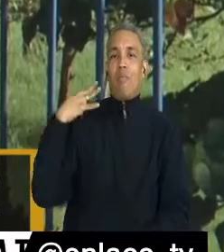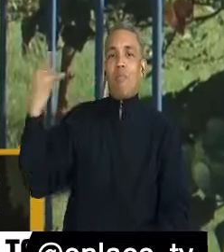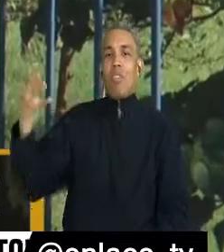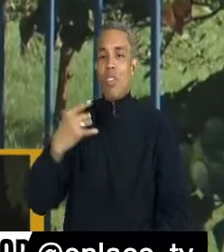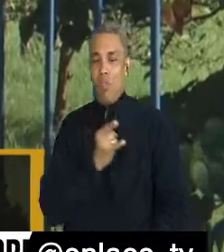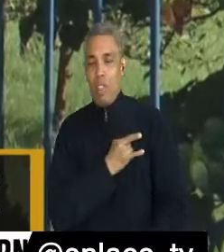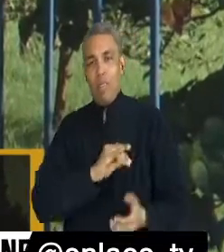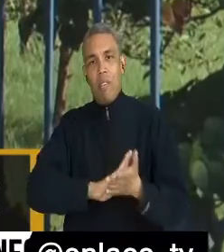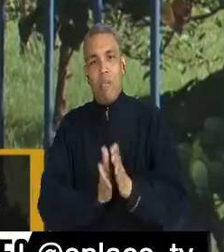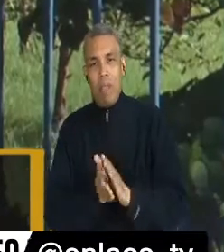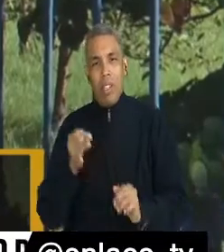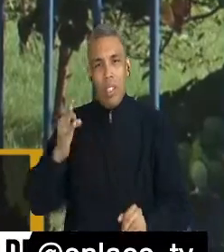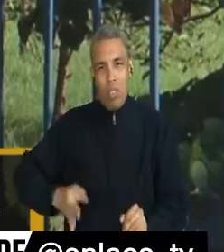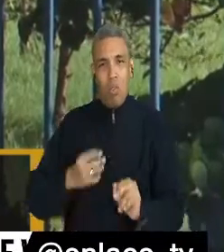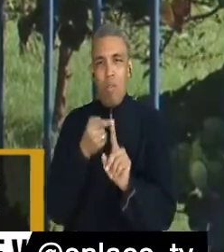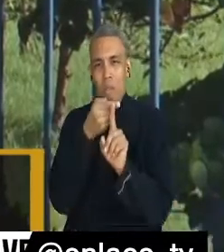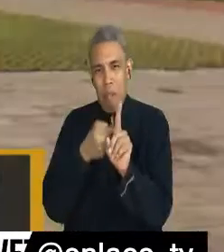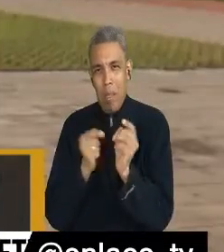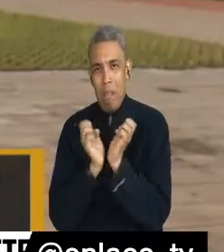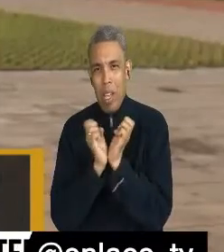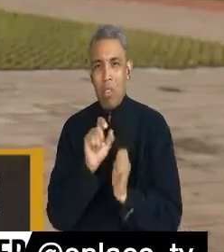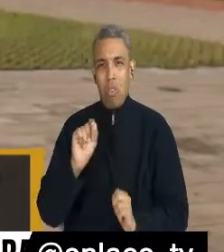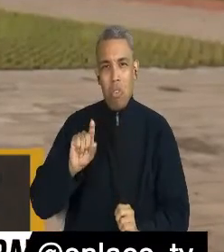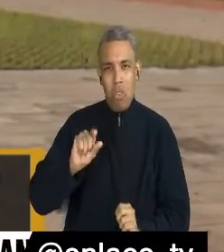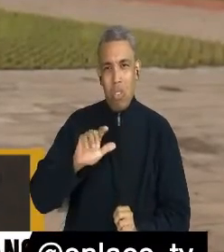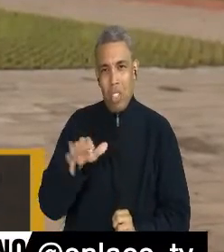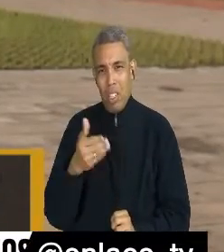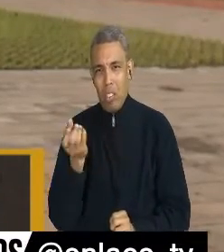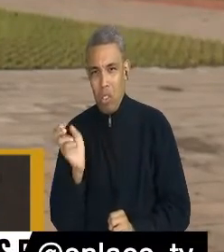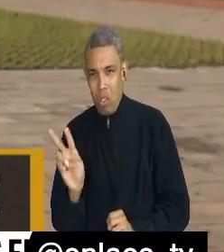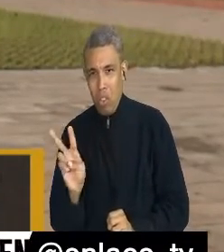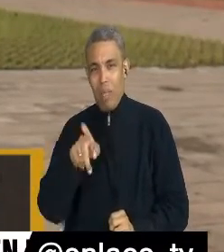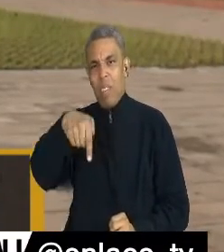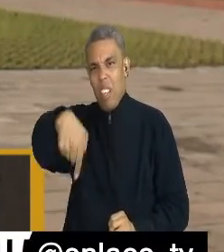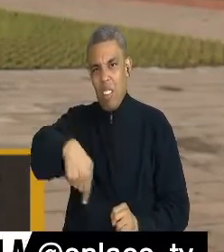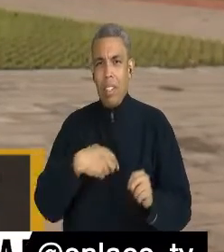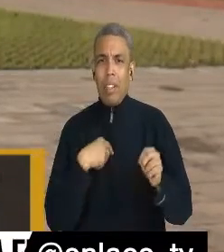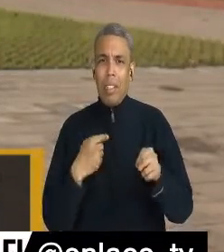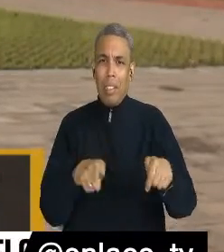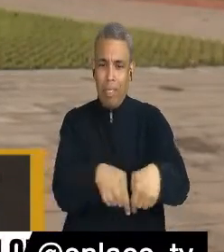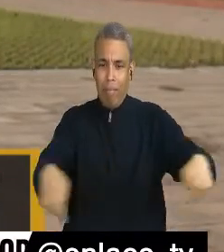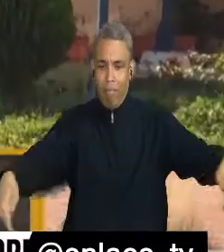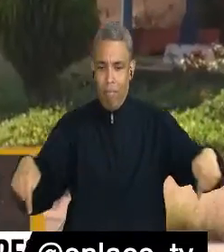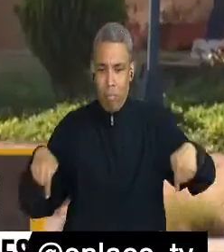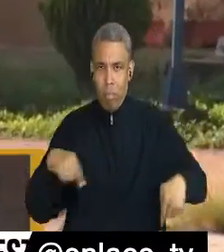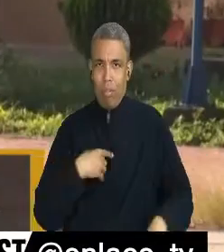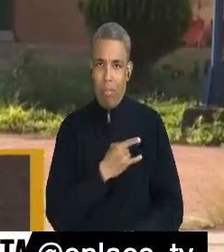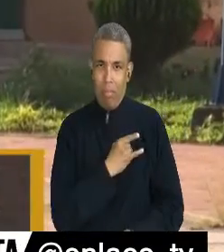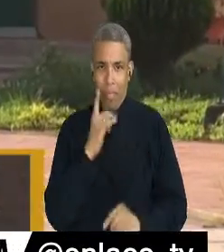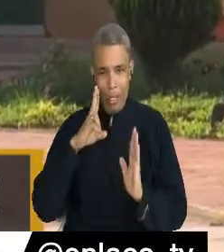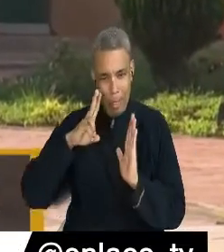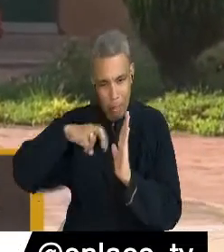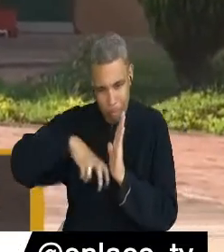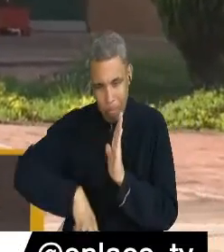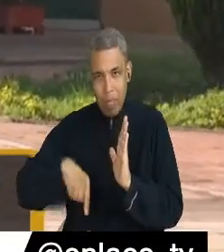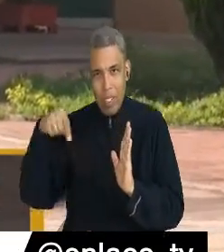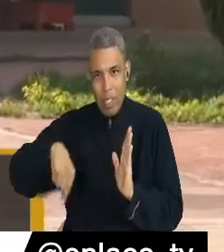realizará el día 11 y 12 de mayo del 2017 aquí en las instalaciones de nuestro centro de investigaciones andalucía